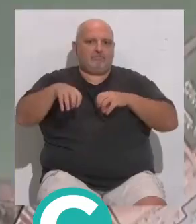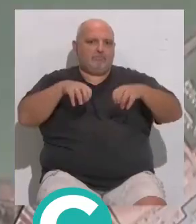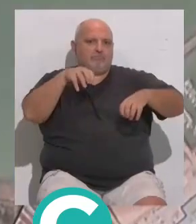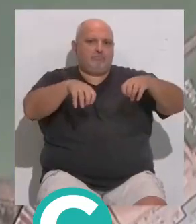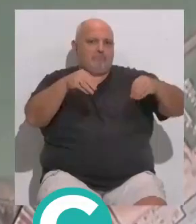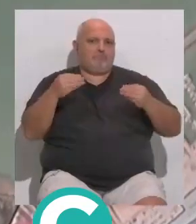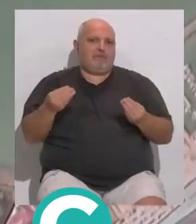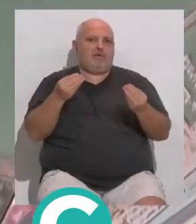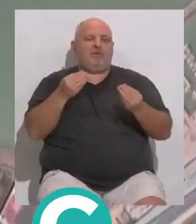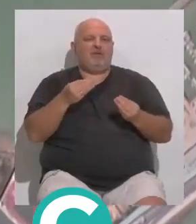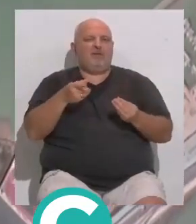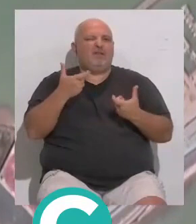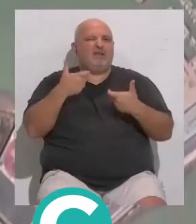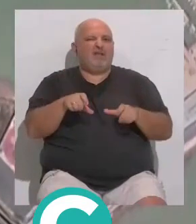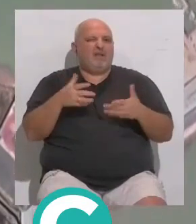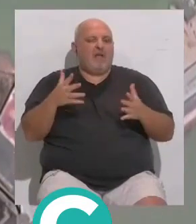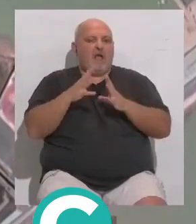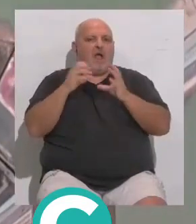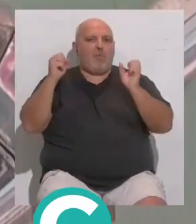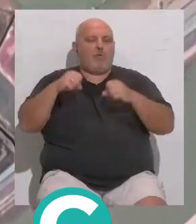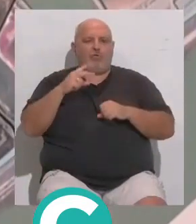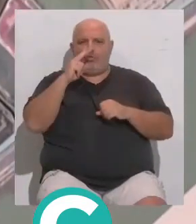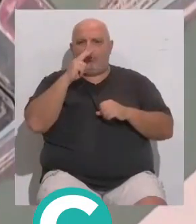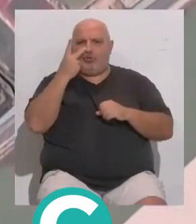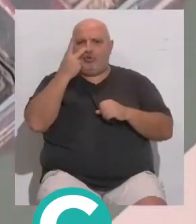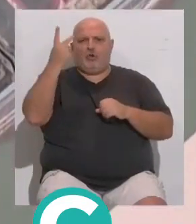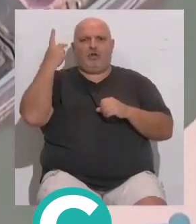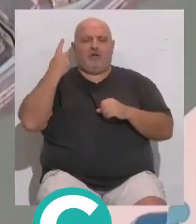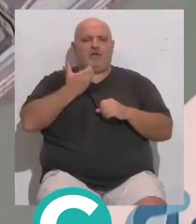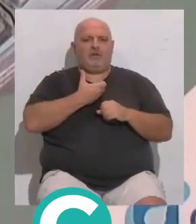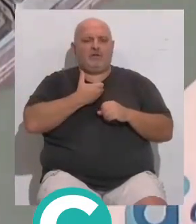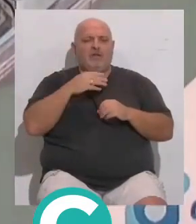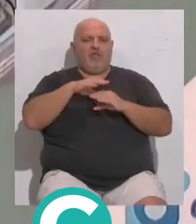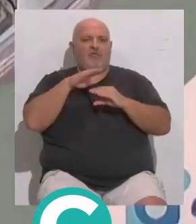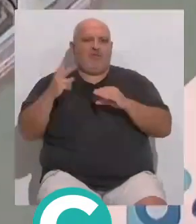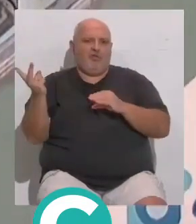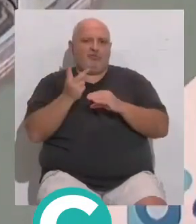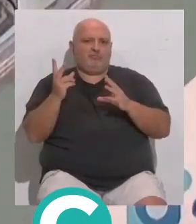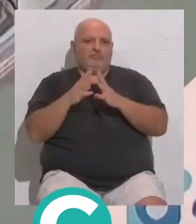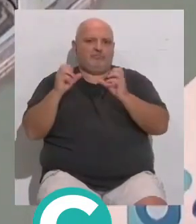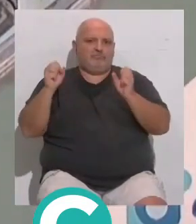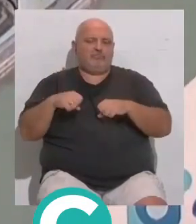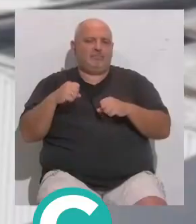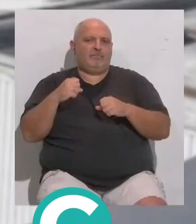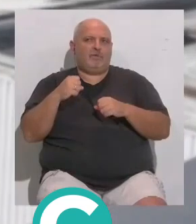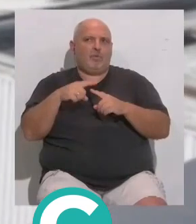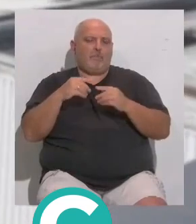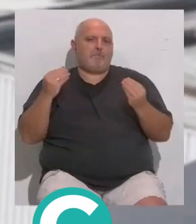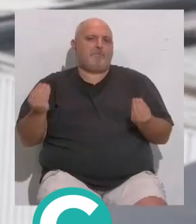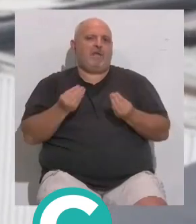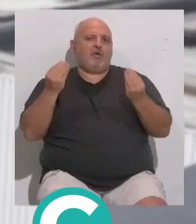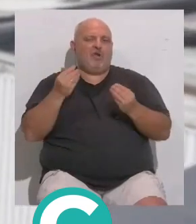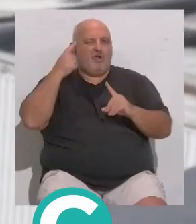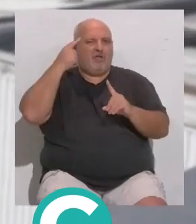espacios. Estas actuaciones forman parte del acuerdo que hace 2 años suscribieron Ayuntamiento y Zona Franca y suponen una considerable mejora en